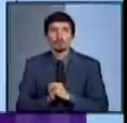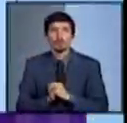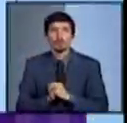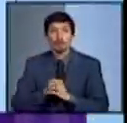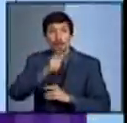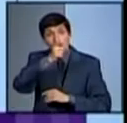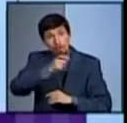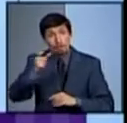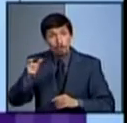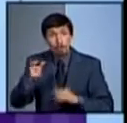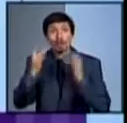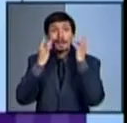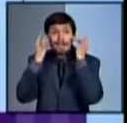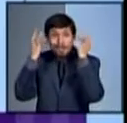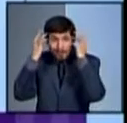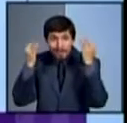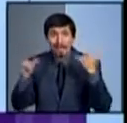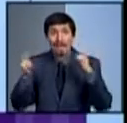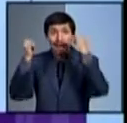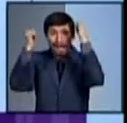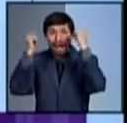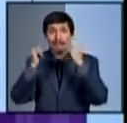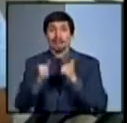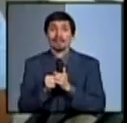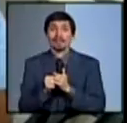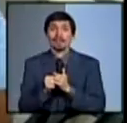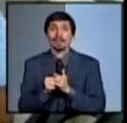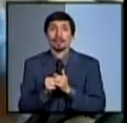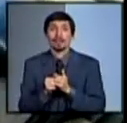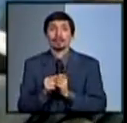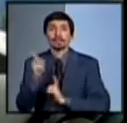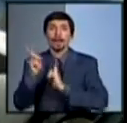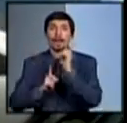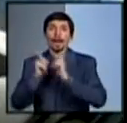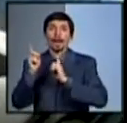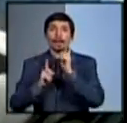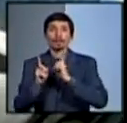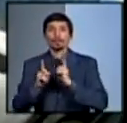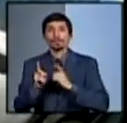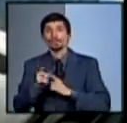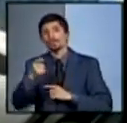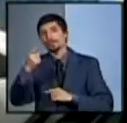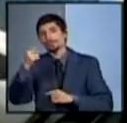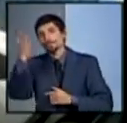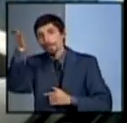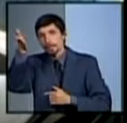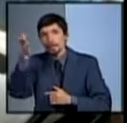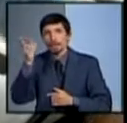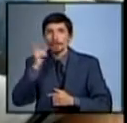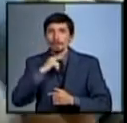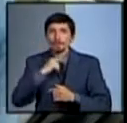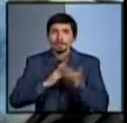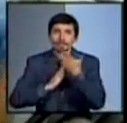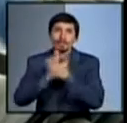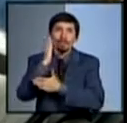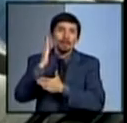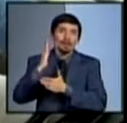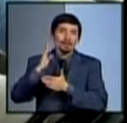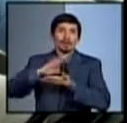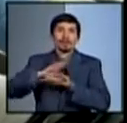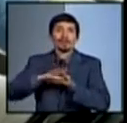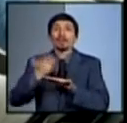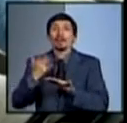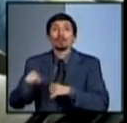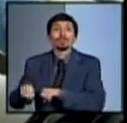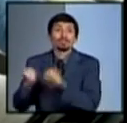La gente está alegre y nos faltan los desubicados que empiezan a celebrar haciéndole daño a los